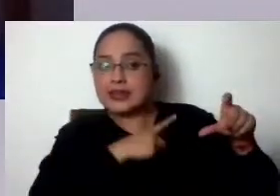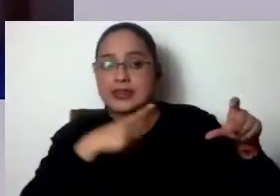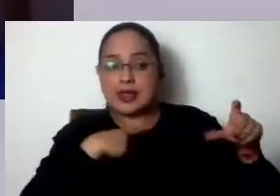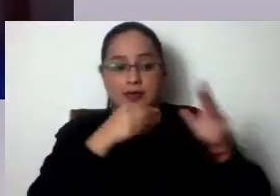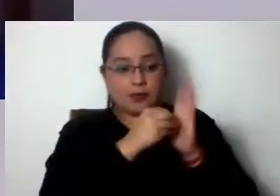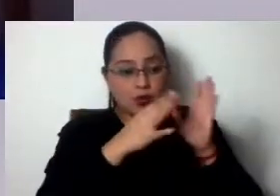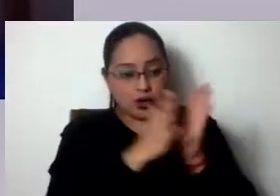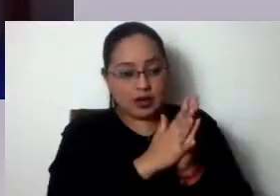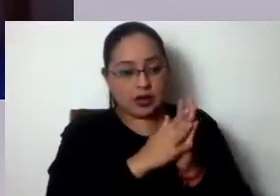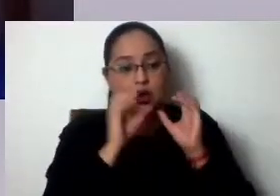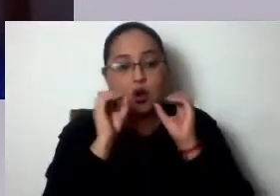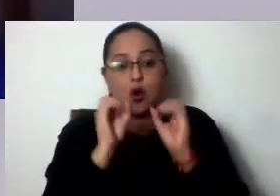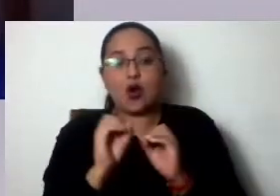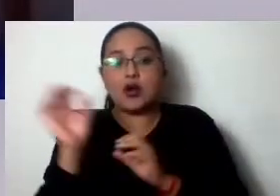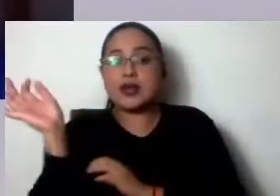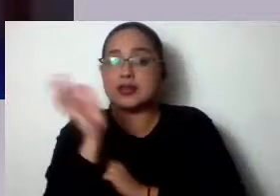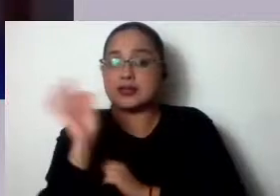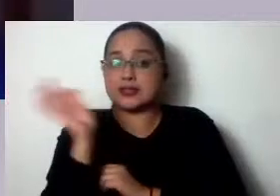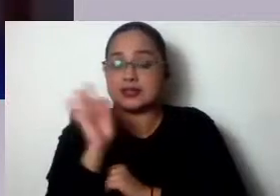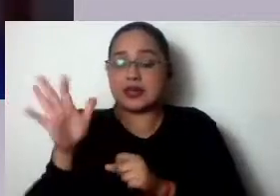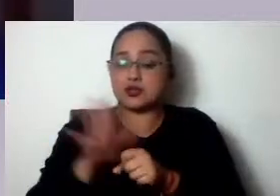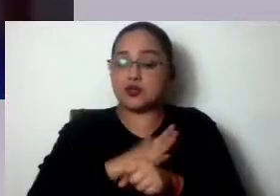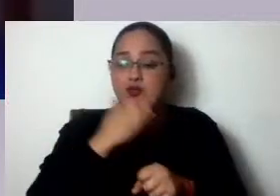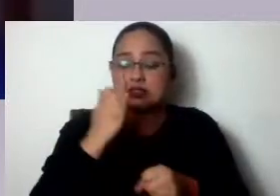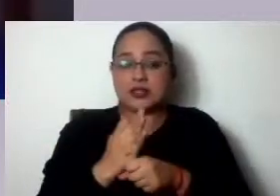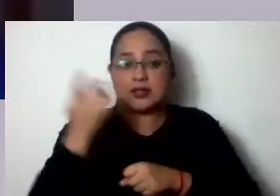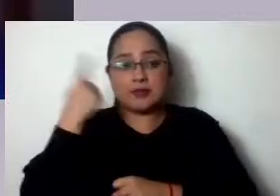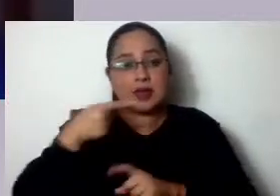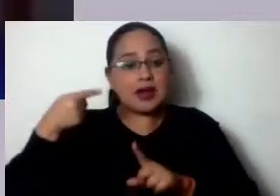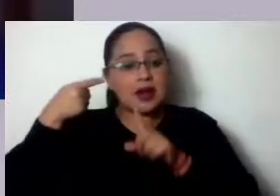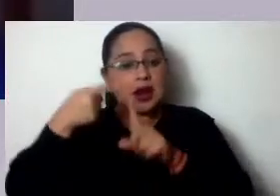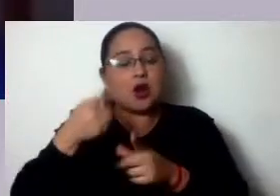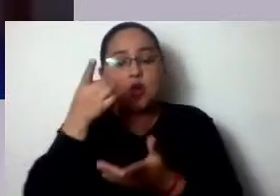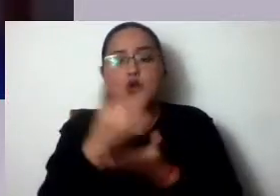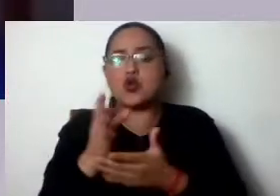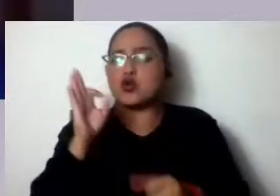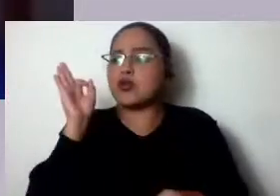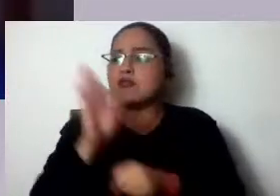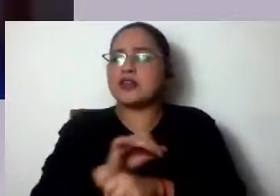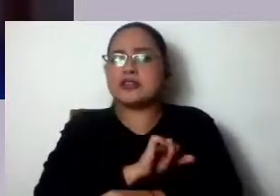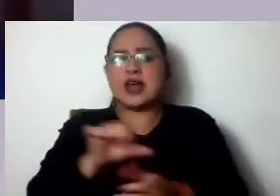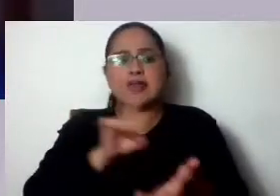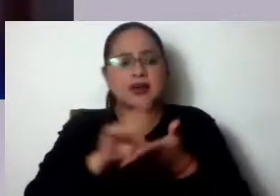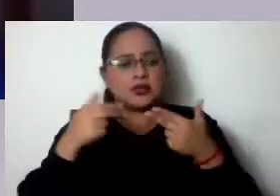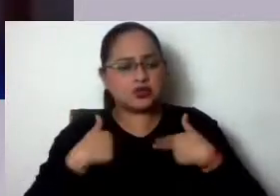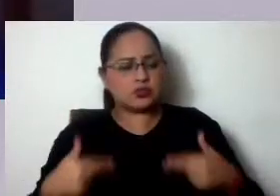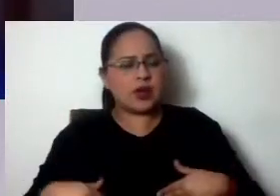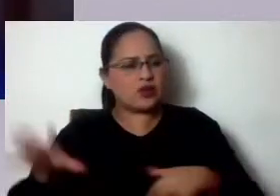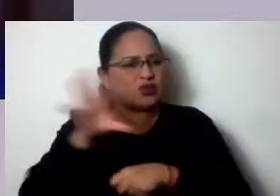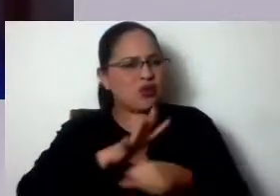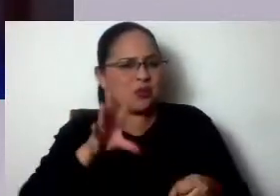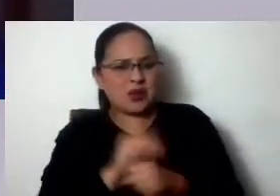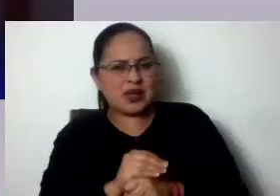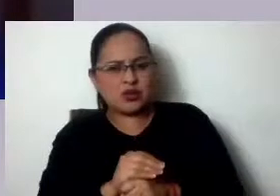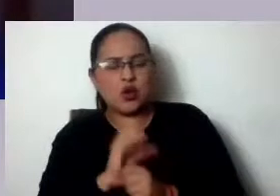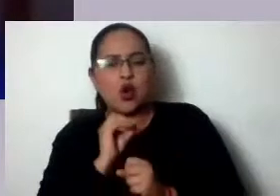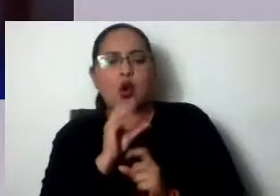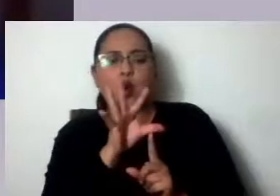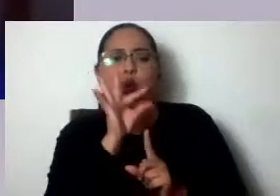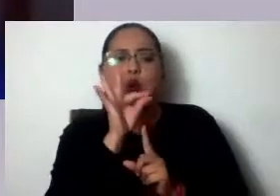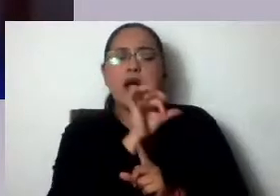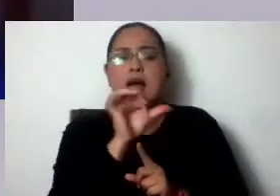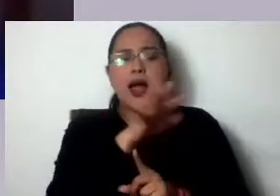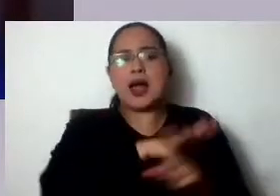si por el contrario es suficiente que tengan por objeto social la defensa de los derechos humanos en general la sala consideró